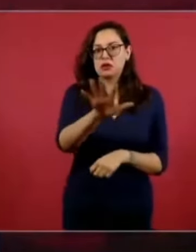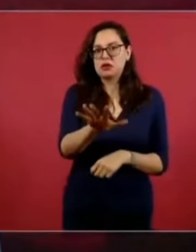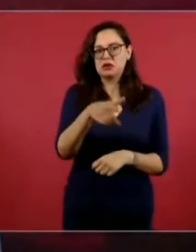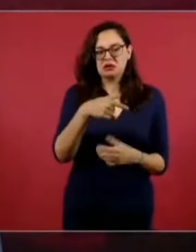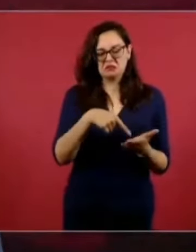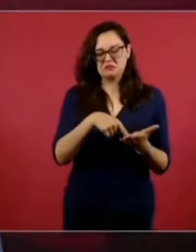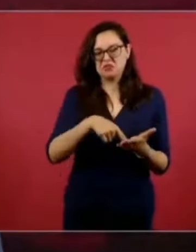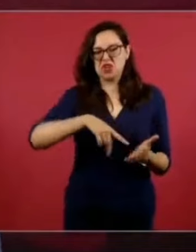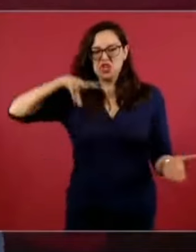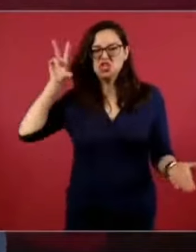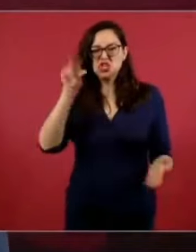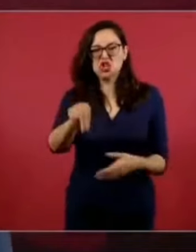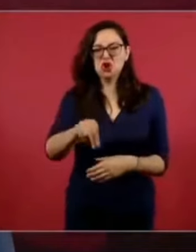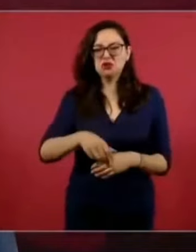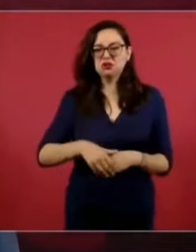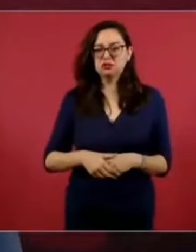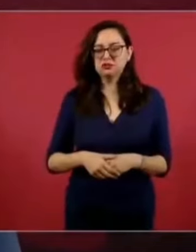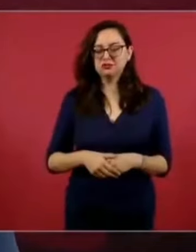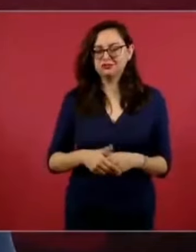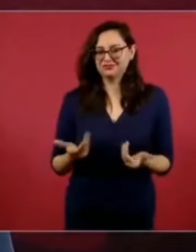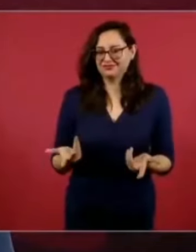oponer así